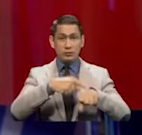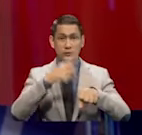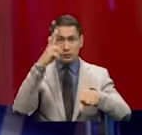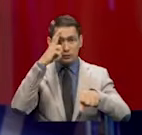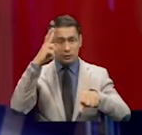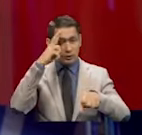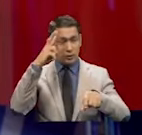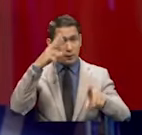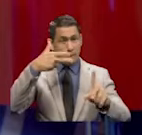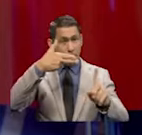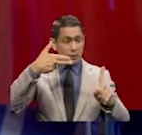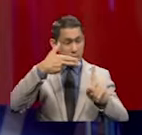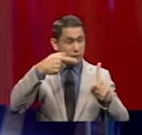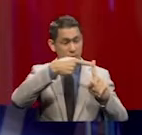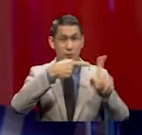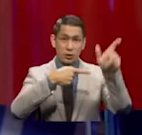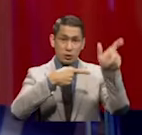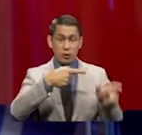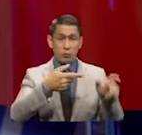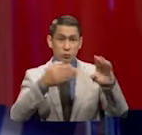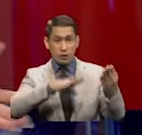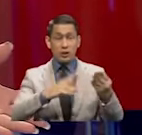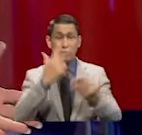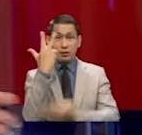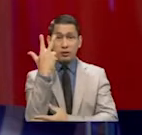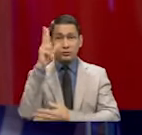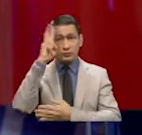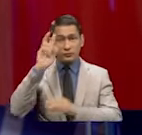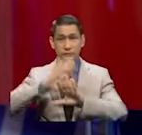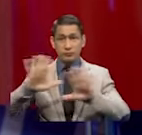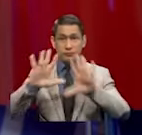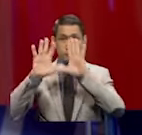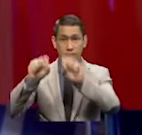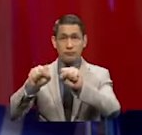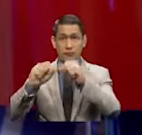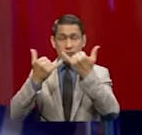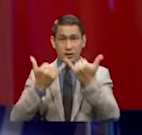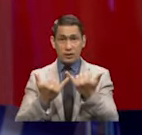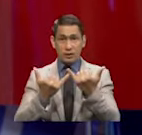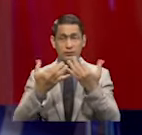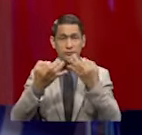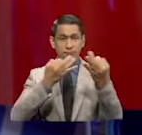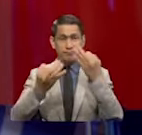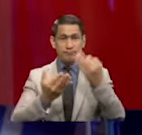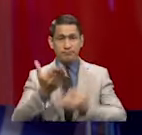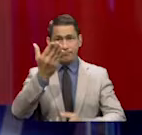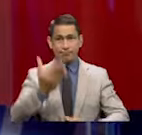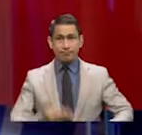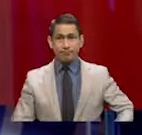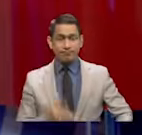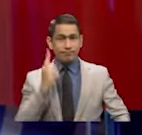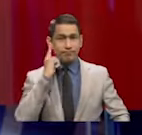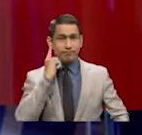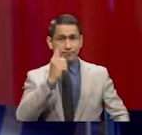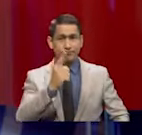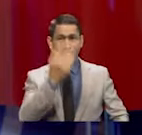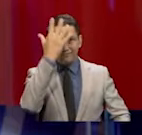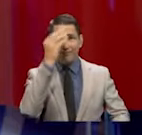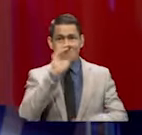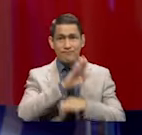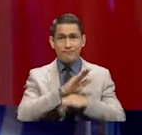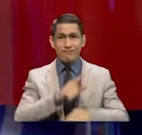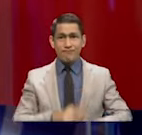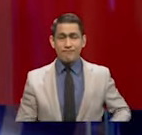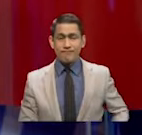captores. Por este caso, existen 3 detenidos. A esta hora, Jorge García precisamente nos tiene más detalles. Adelante, Jorge. Buenas tardes.